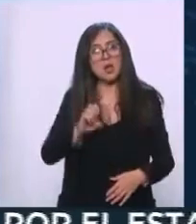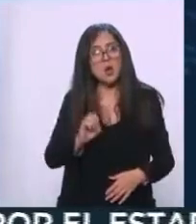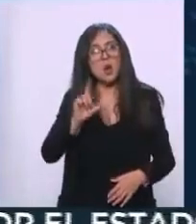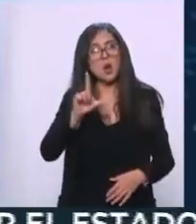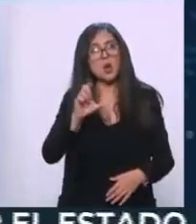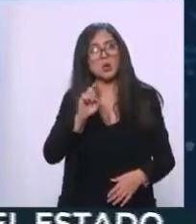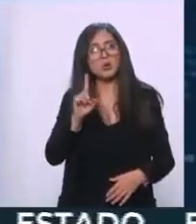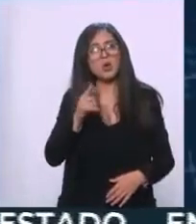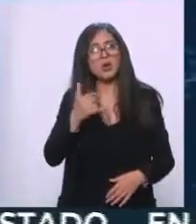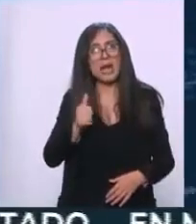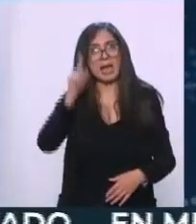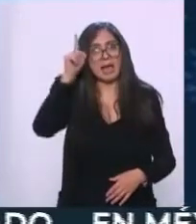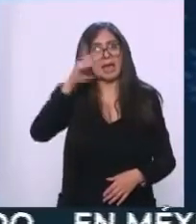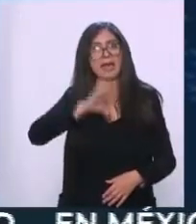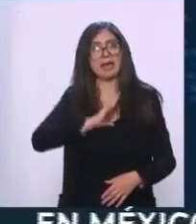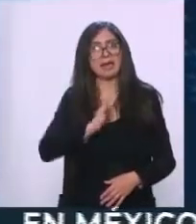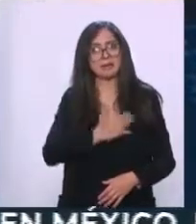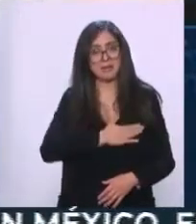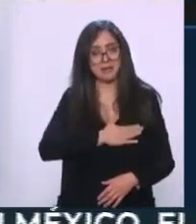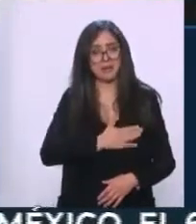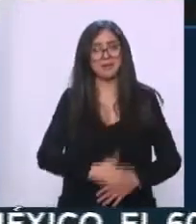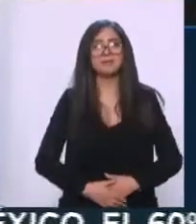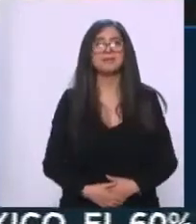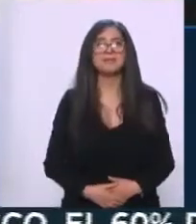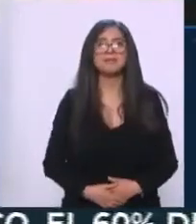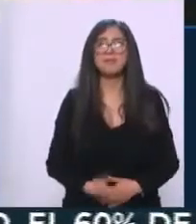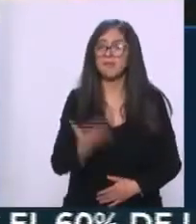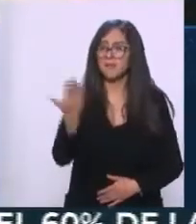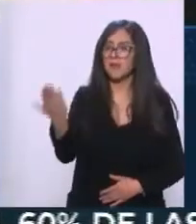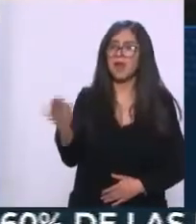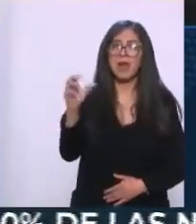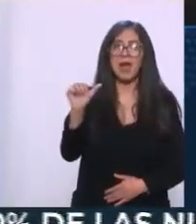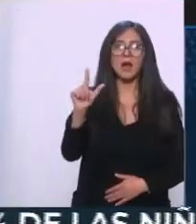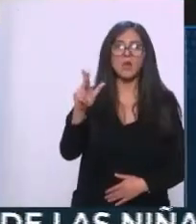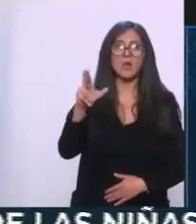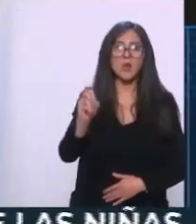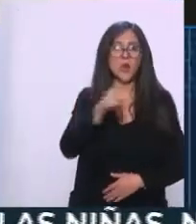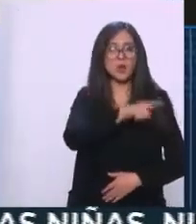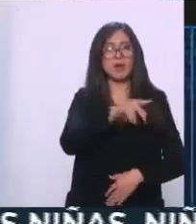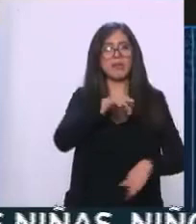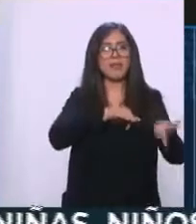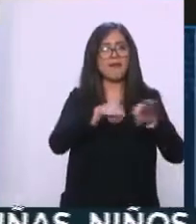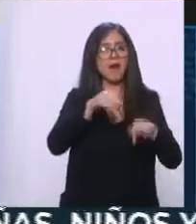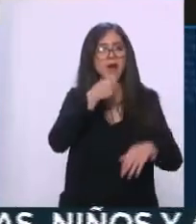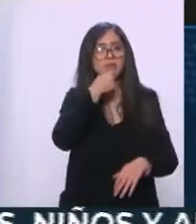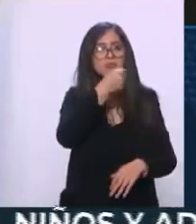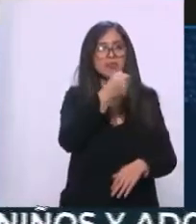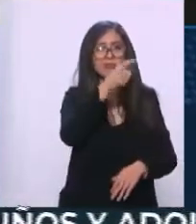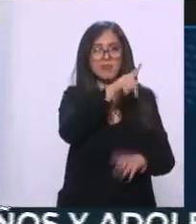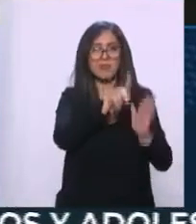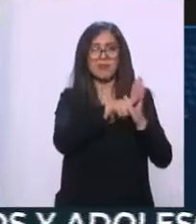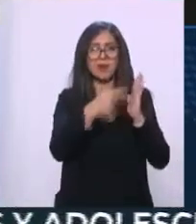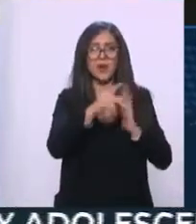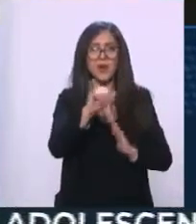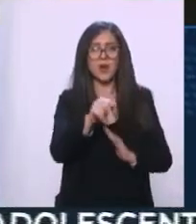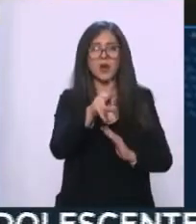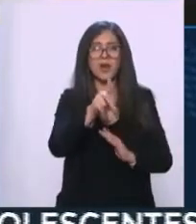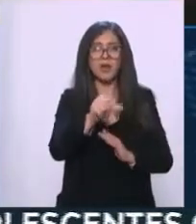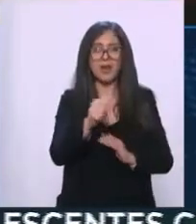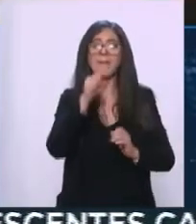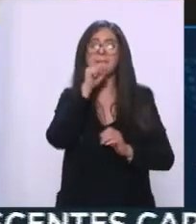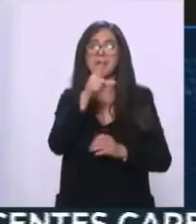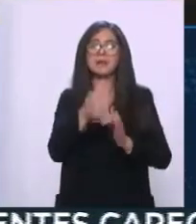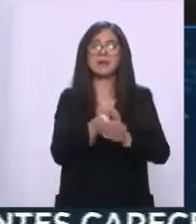España. Arturo Cano, reportero de La Jornada, también a ti te saludamos y con mucho gusto. ¿Cómo estás? ¿Qué tal? ¿Cómo están?